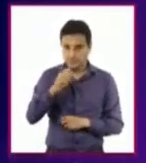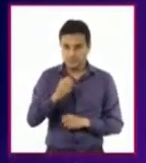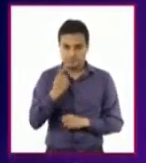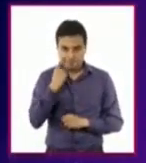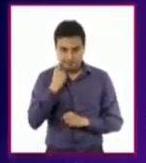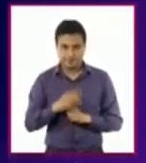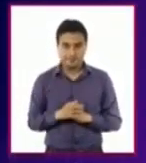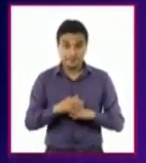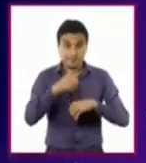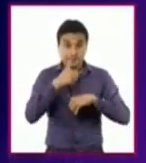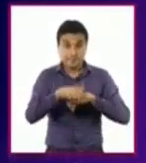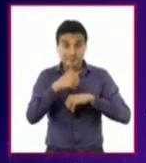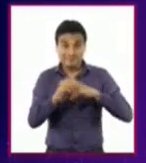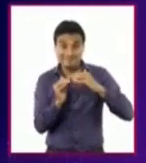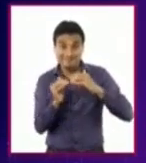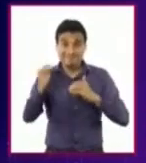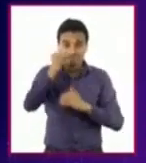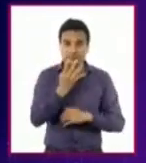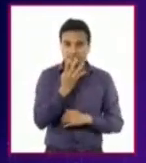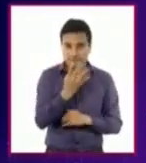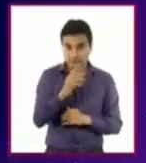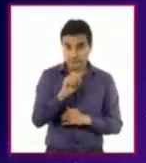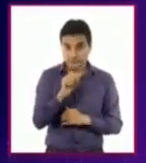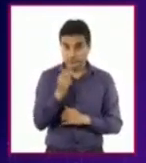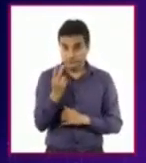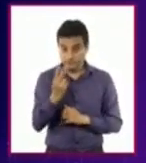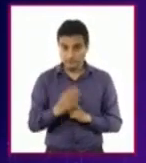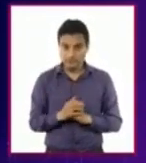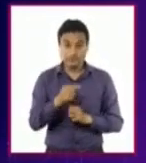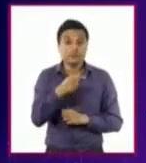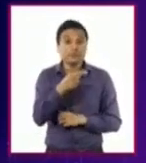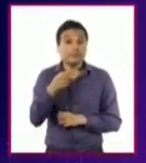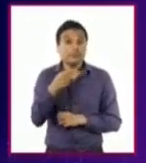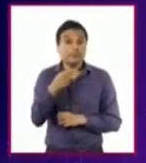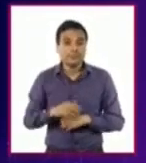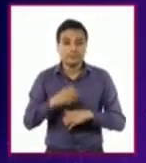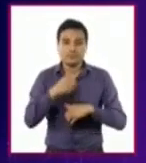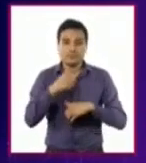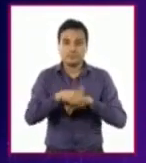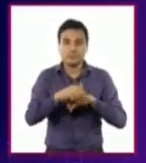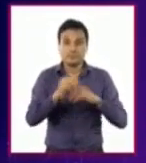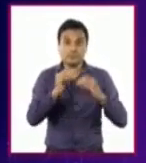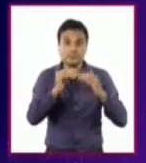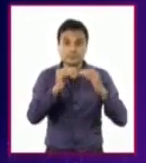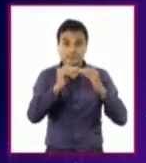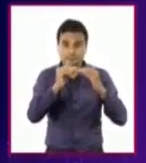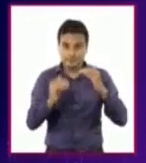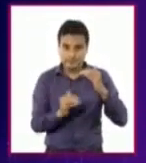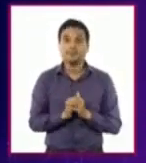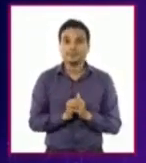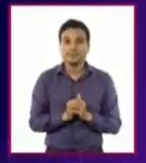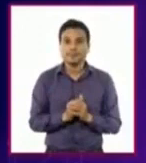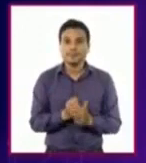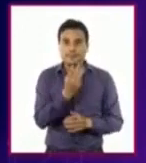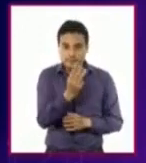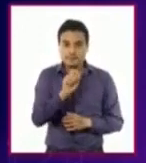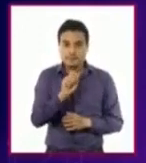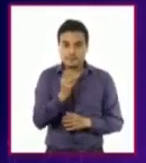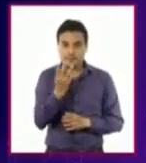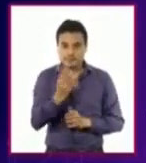del dato mayor que es 4.2 le restamos el valor del dato menor que es 3.4